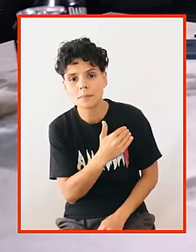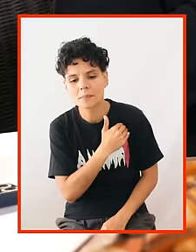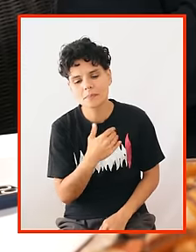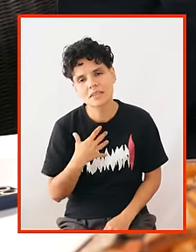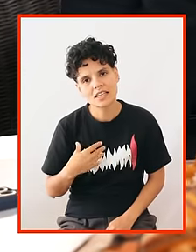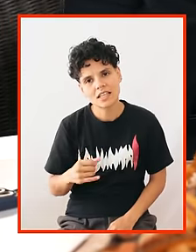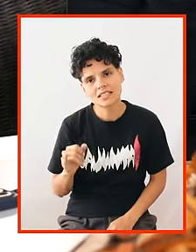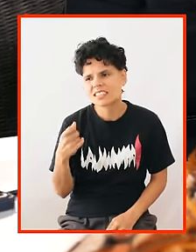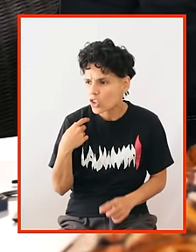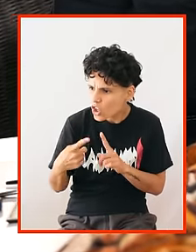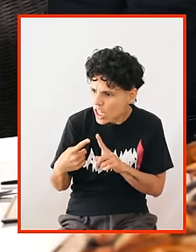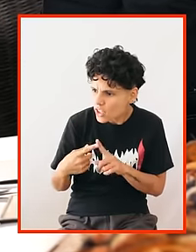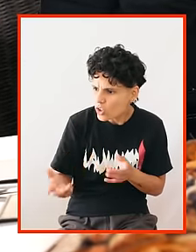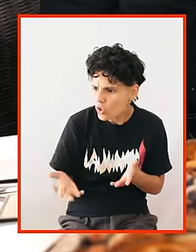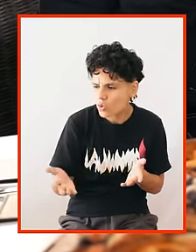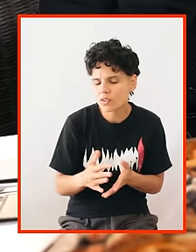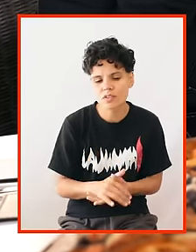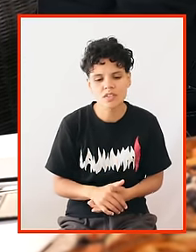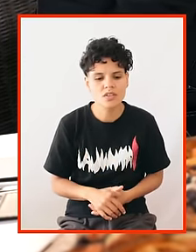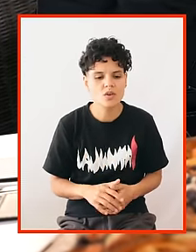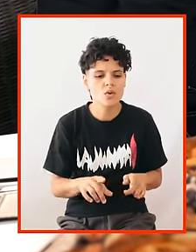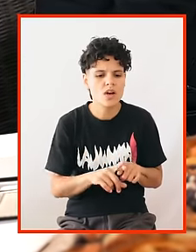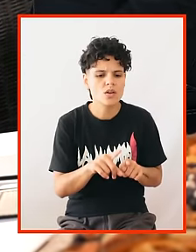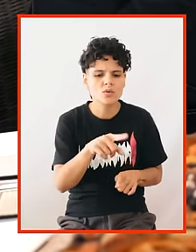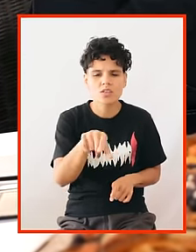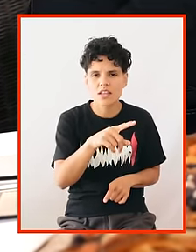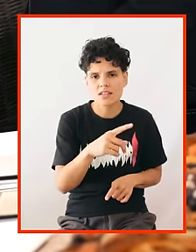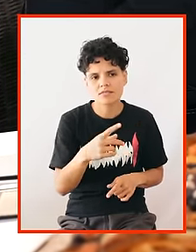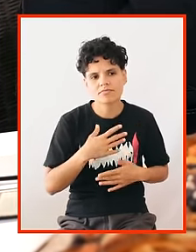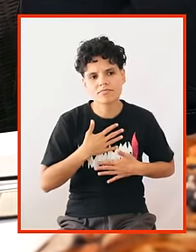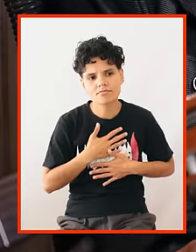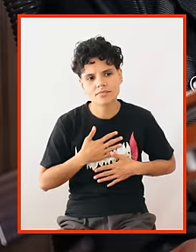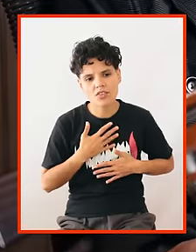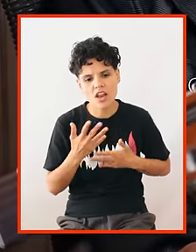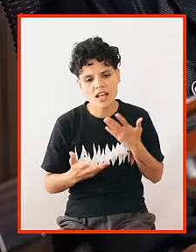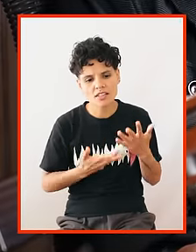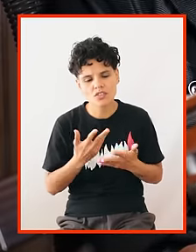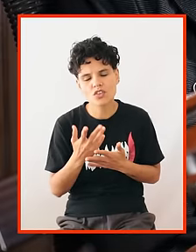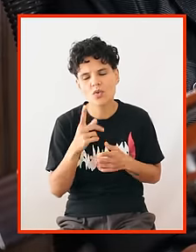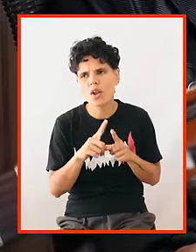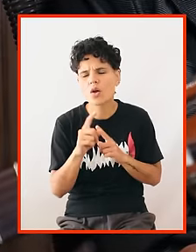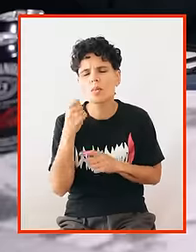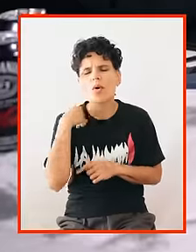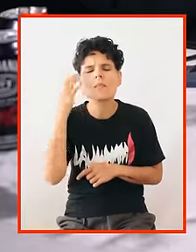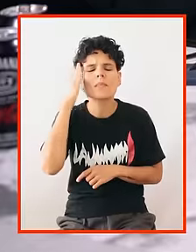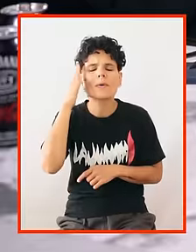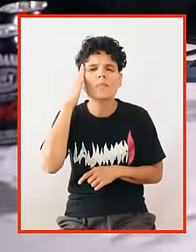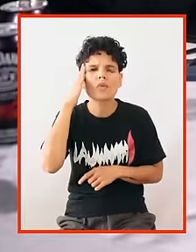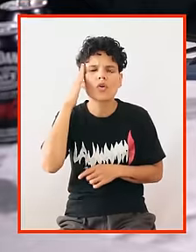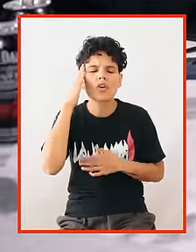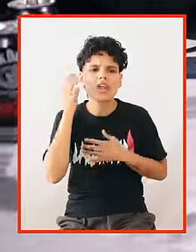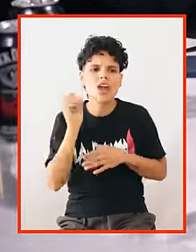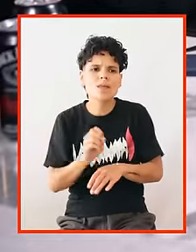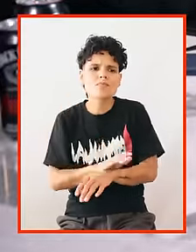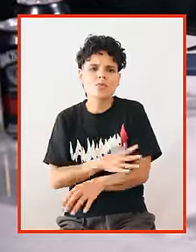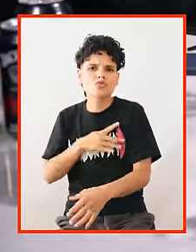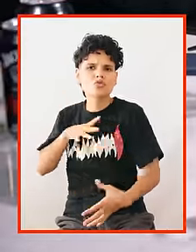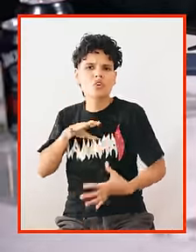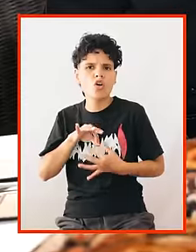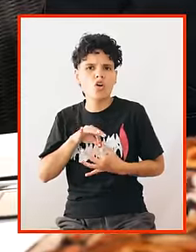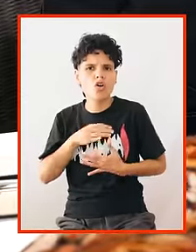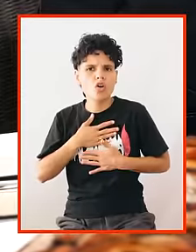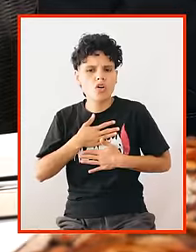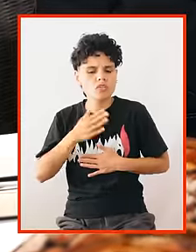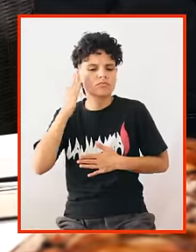y la cosa. Qué loco la cuestión emotiva con las canciones, ¿o no? Sí. La memoria emotiva. Tú soy emotiva, ya te caché.